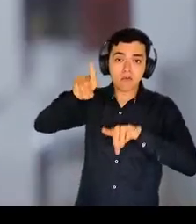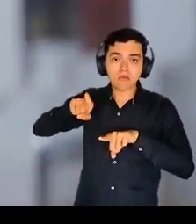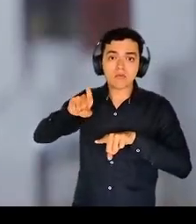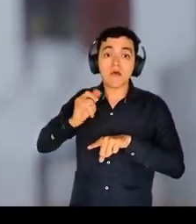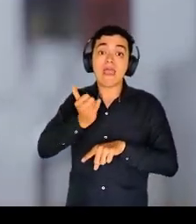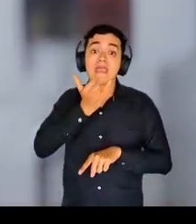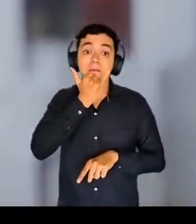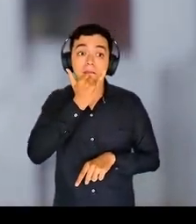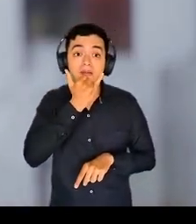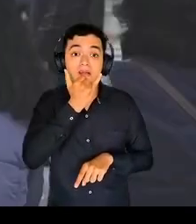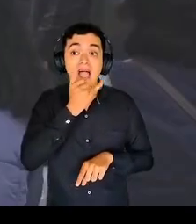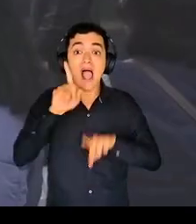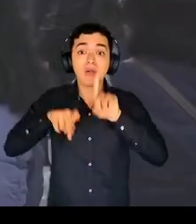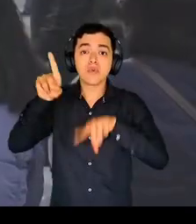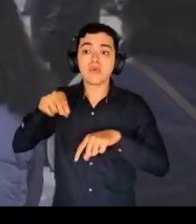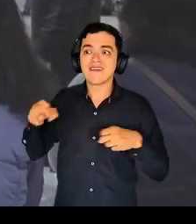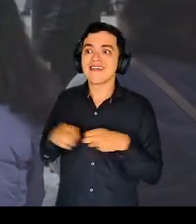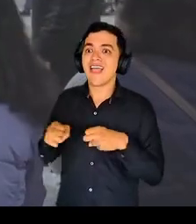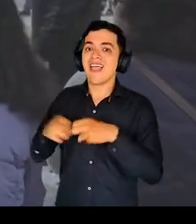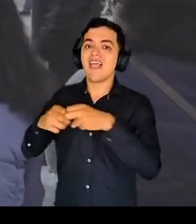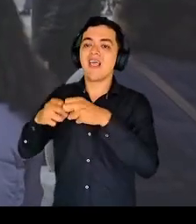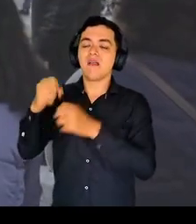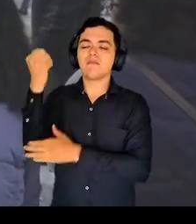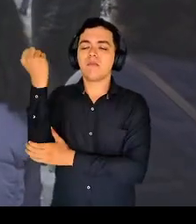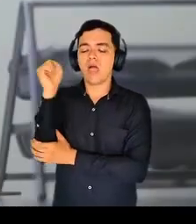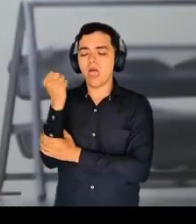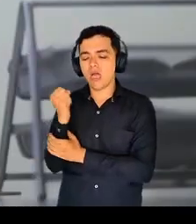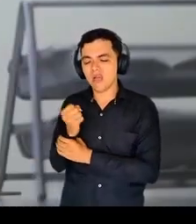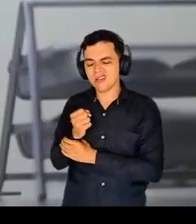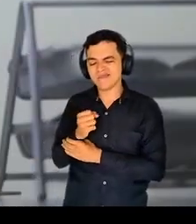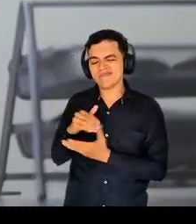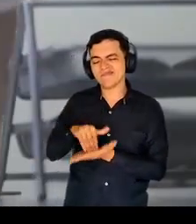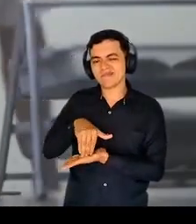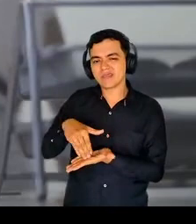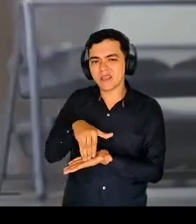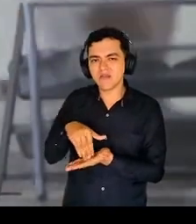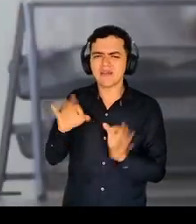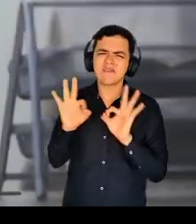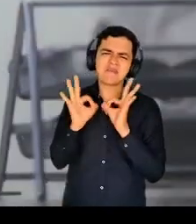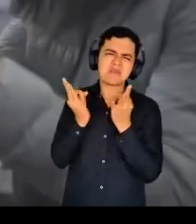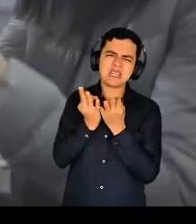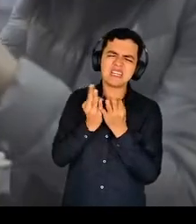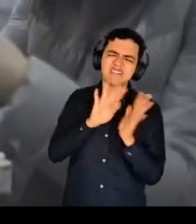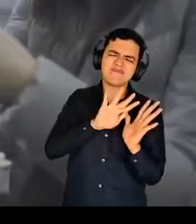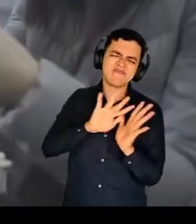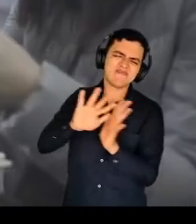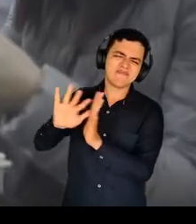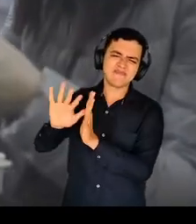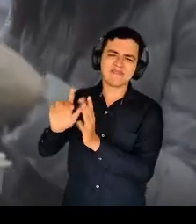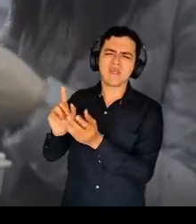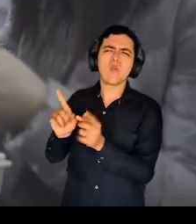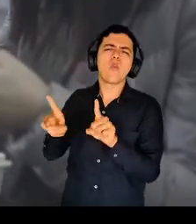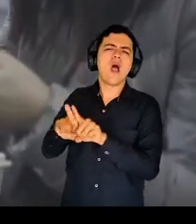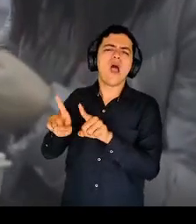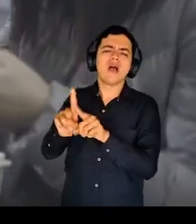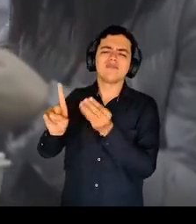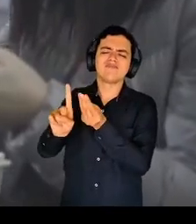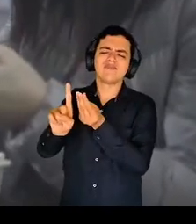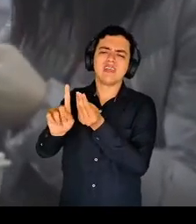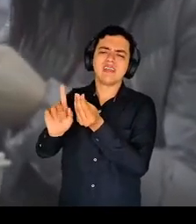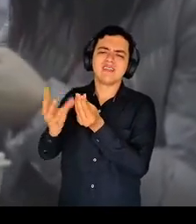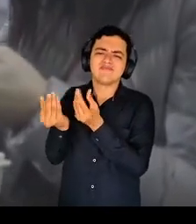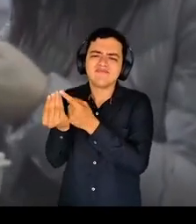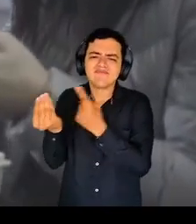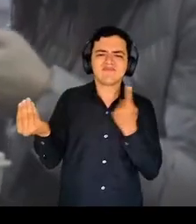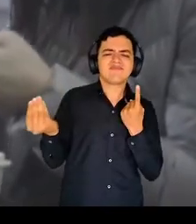perder energía para ir al trabajo, no es normal alejar a nuestra familia y amigos, tampoco lo es el no sentir anhelo